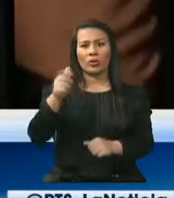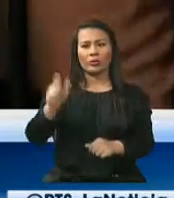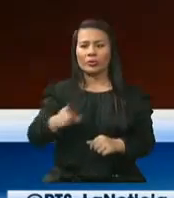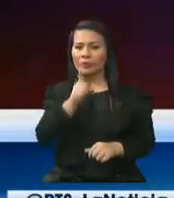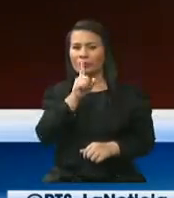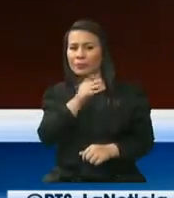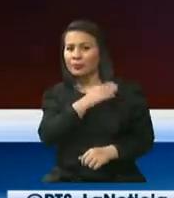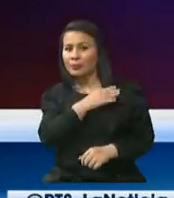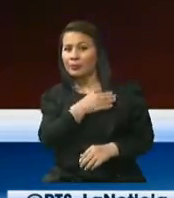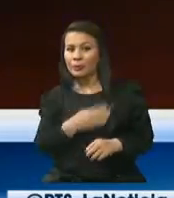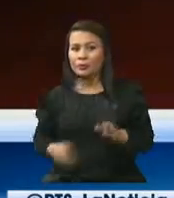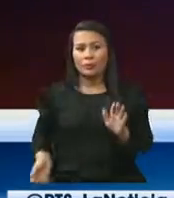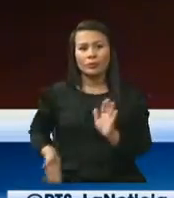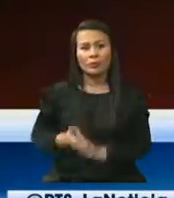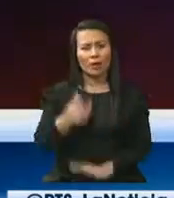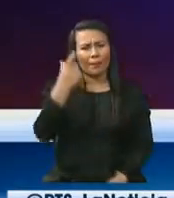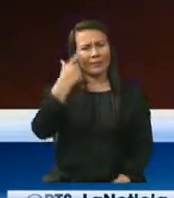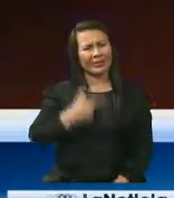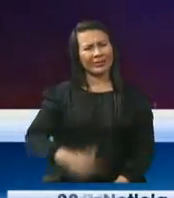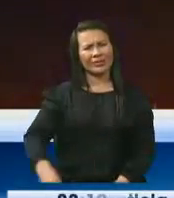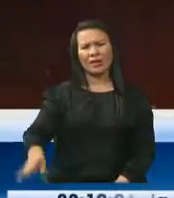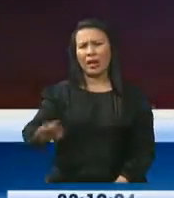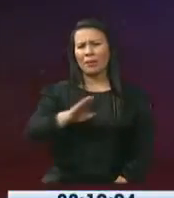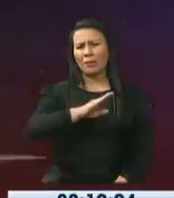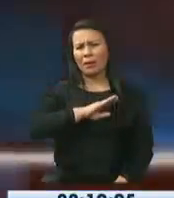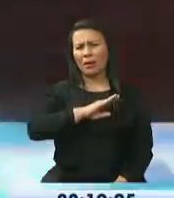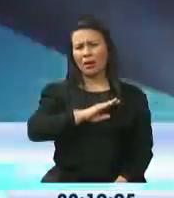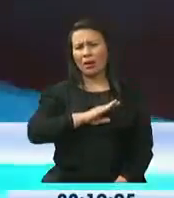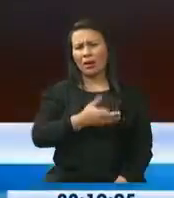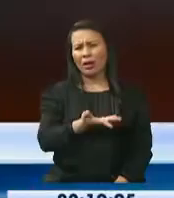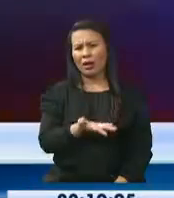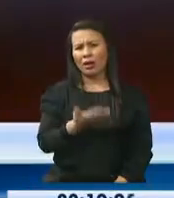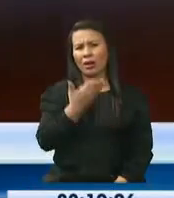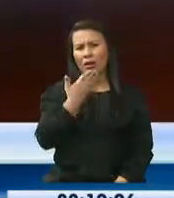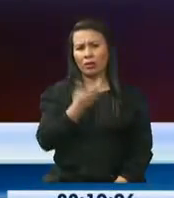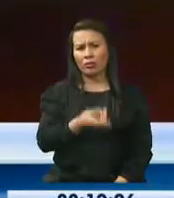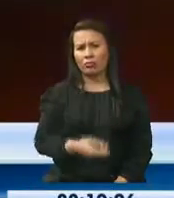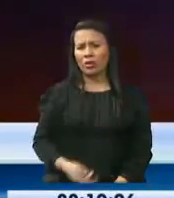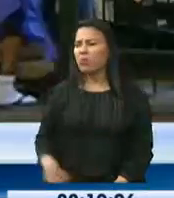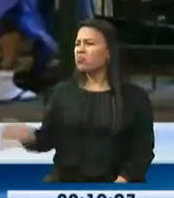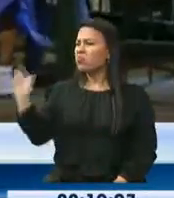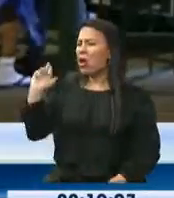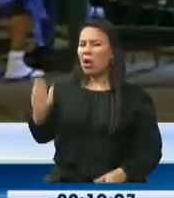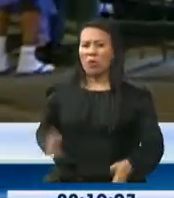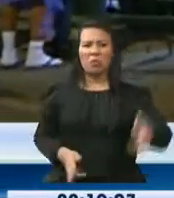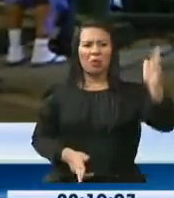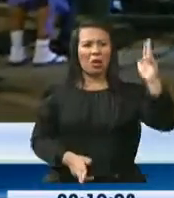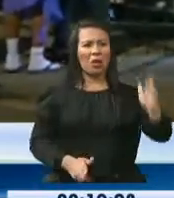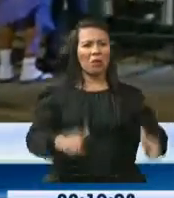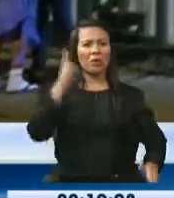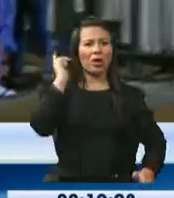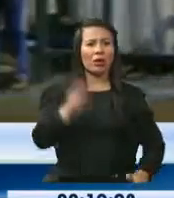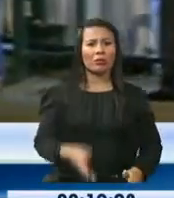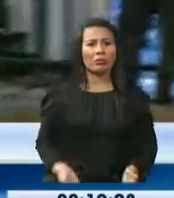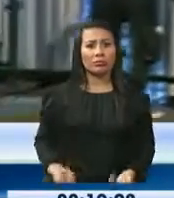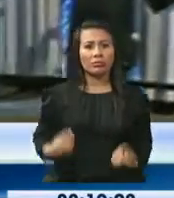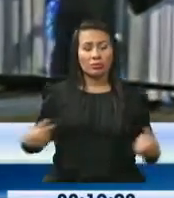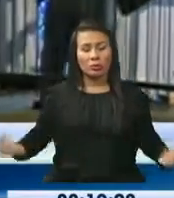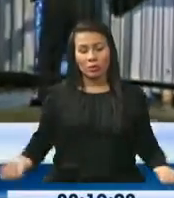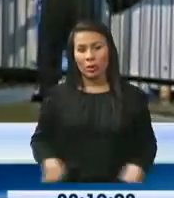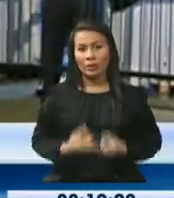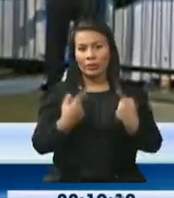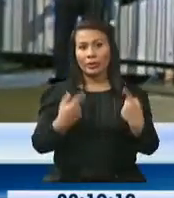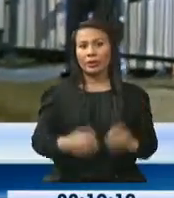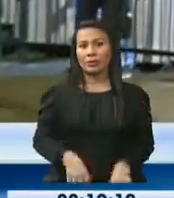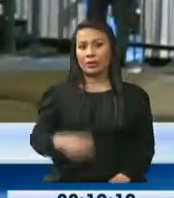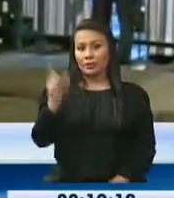compinches. Pero ese hombre no tuvo ni corazón, le empezó a dar balas a cualquiera. Ahí comenzó él a tirar balas como